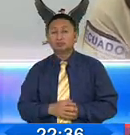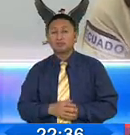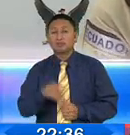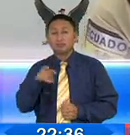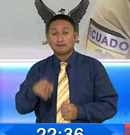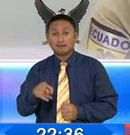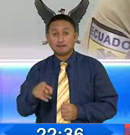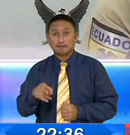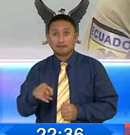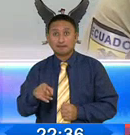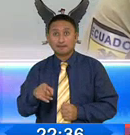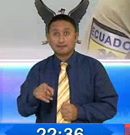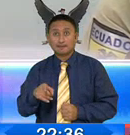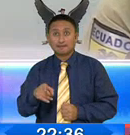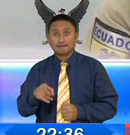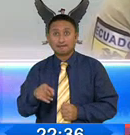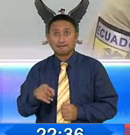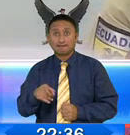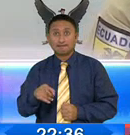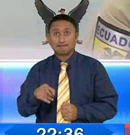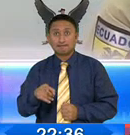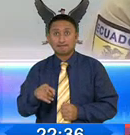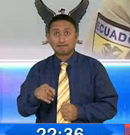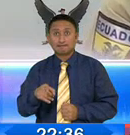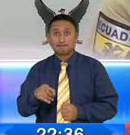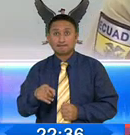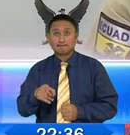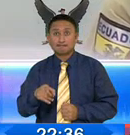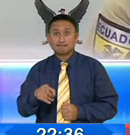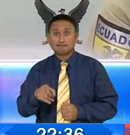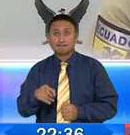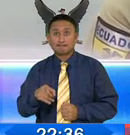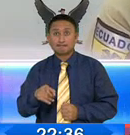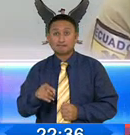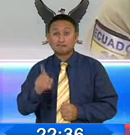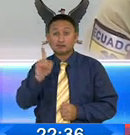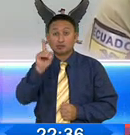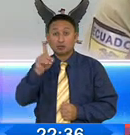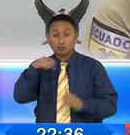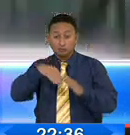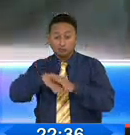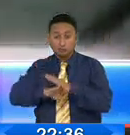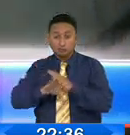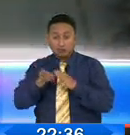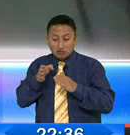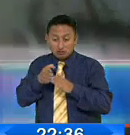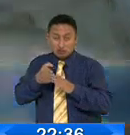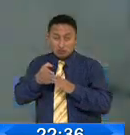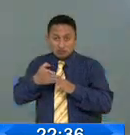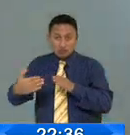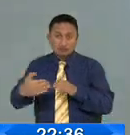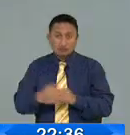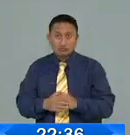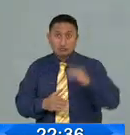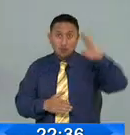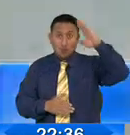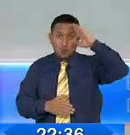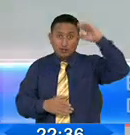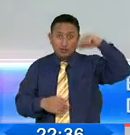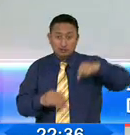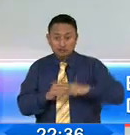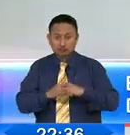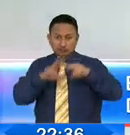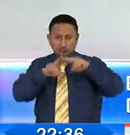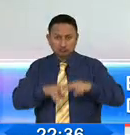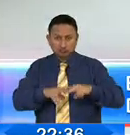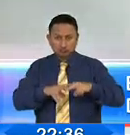estaban, inclusive ya estaba una de las patas de cabra ya incrustada. Los guardias de seguridad que realizaban la respectiva